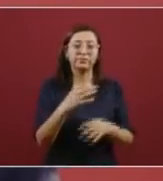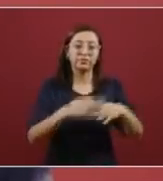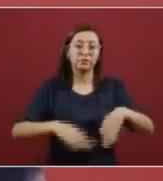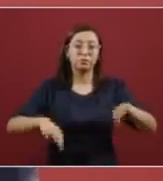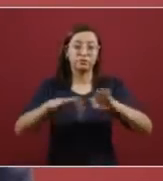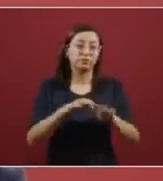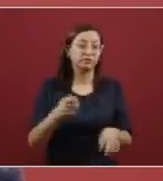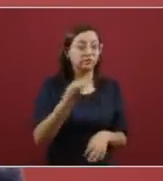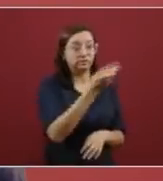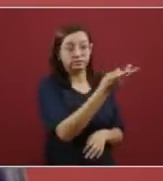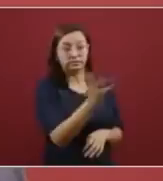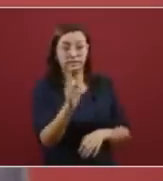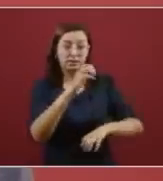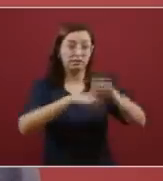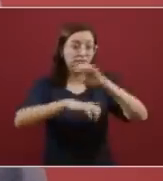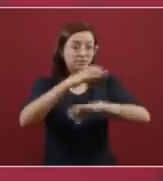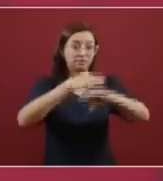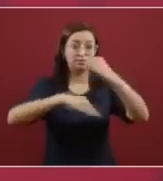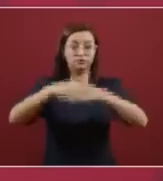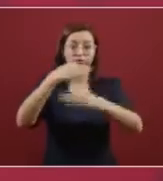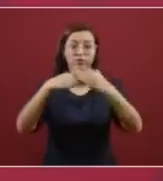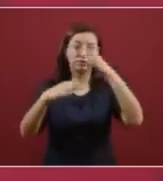y que